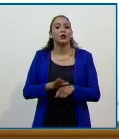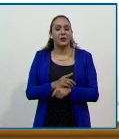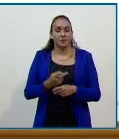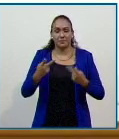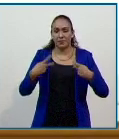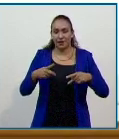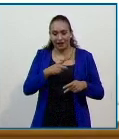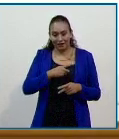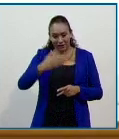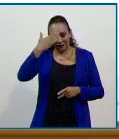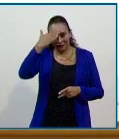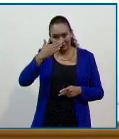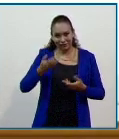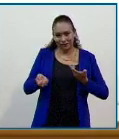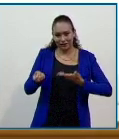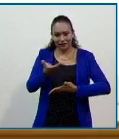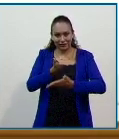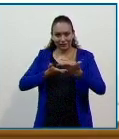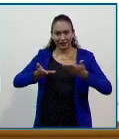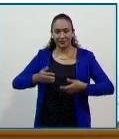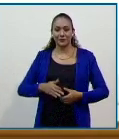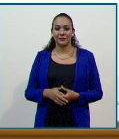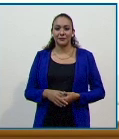impartición de justicia federal.